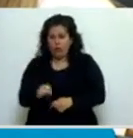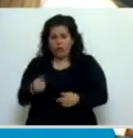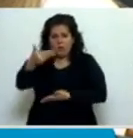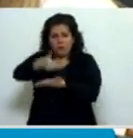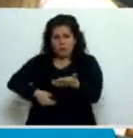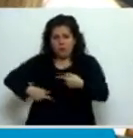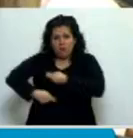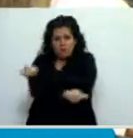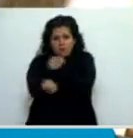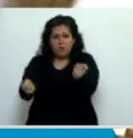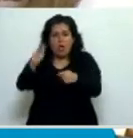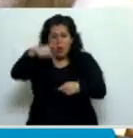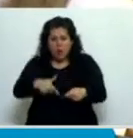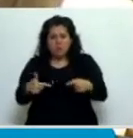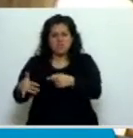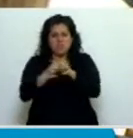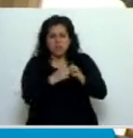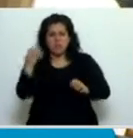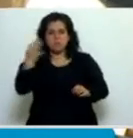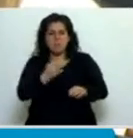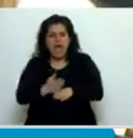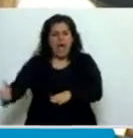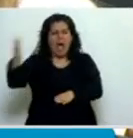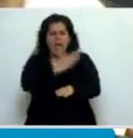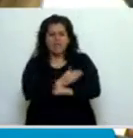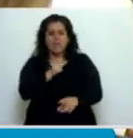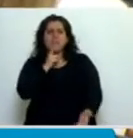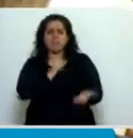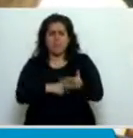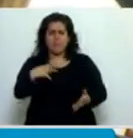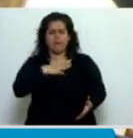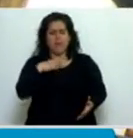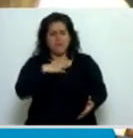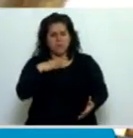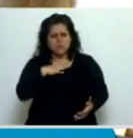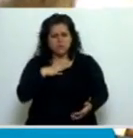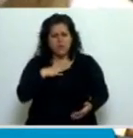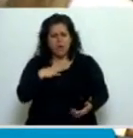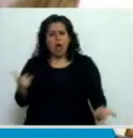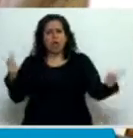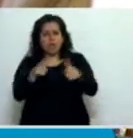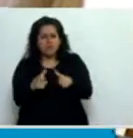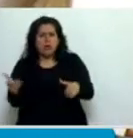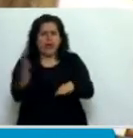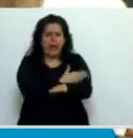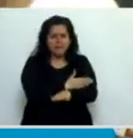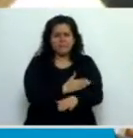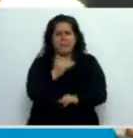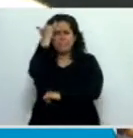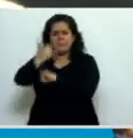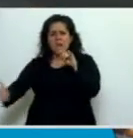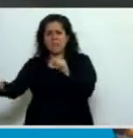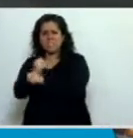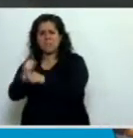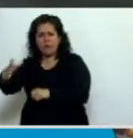a esta sesión especial antes de que el proyecto tenga dictamen. Se cita a la comisión antes de que la media sanción del Senado